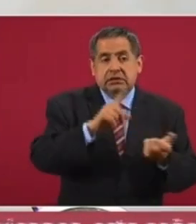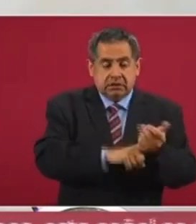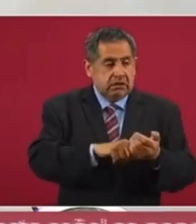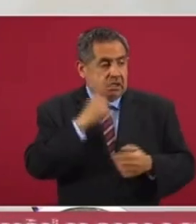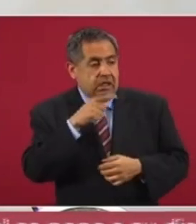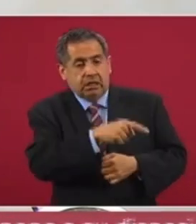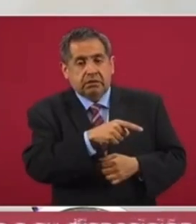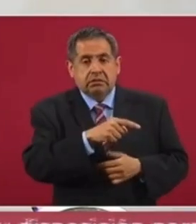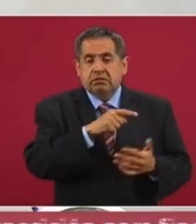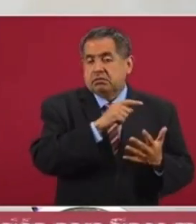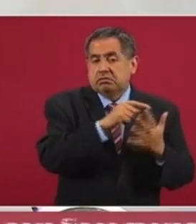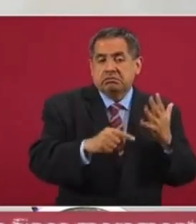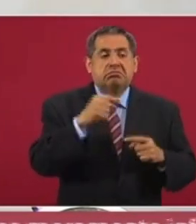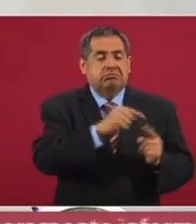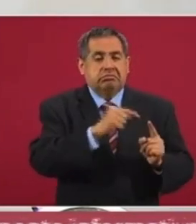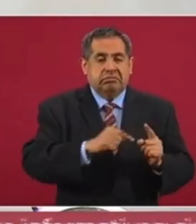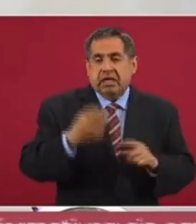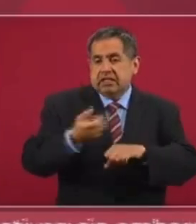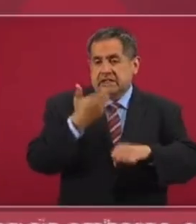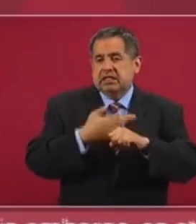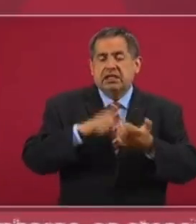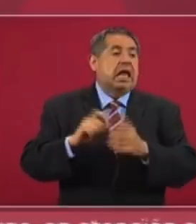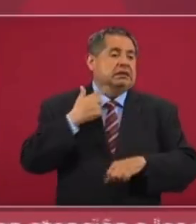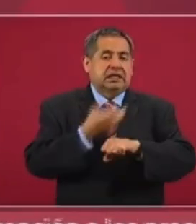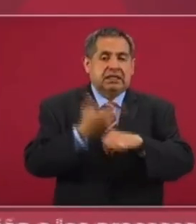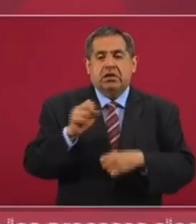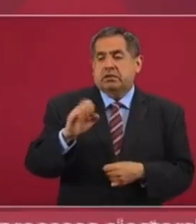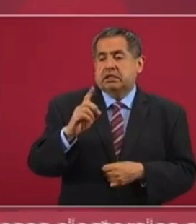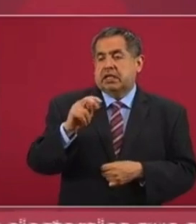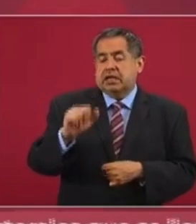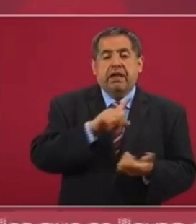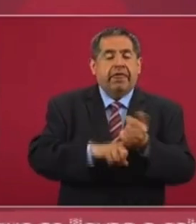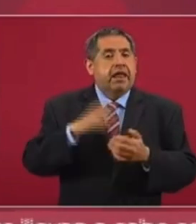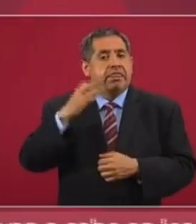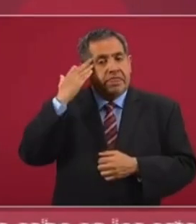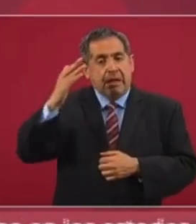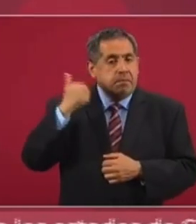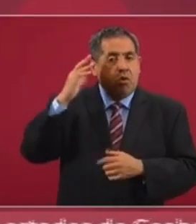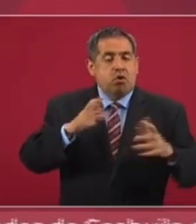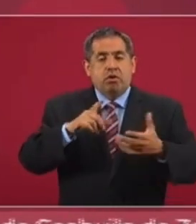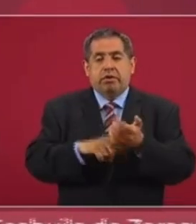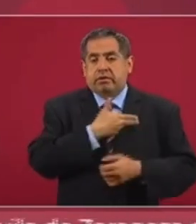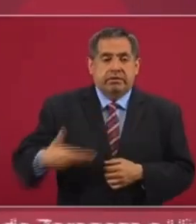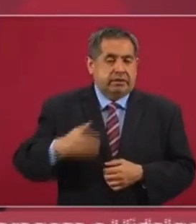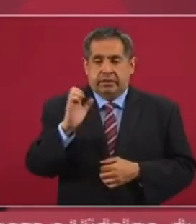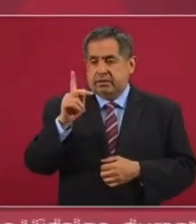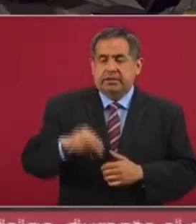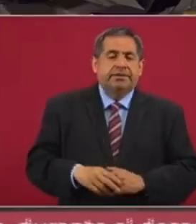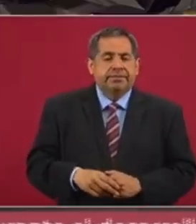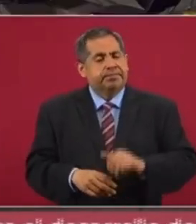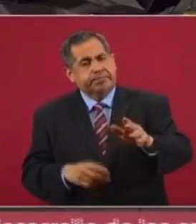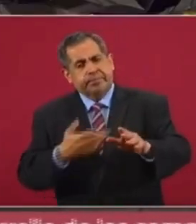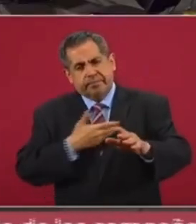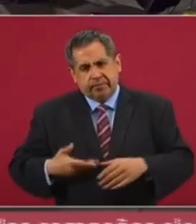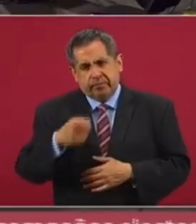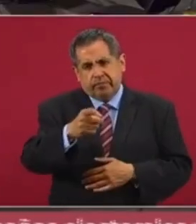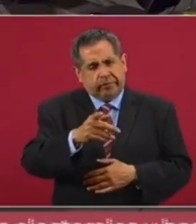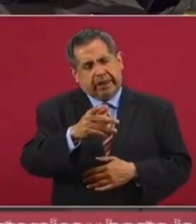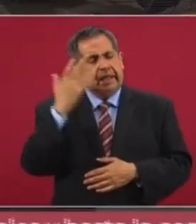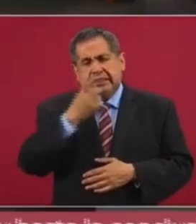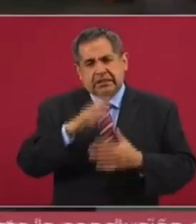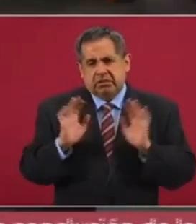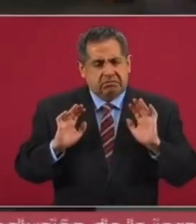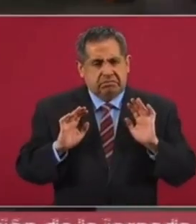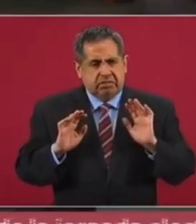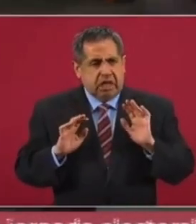involucraba a el secretario de la Defensa en el gobierno de el presidente Peña Nieto. Oiga, presidente, y usted ya lo decía, que